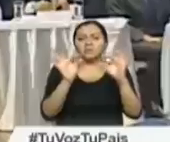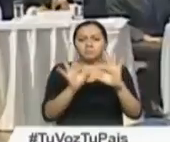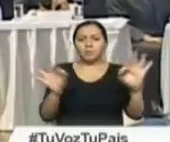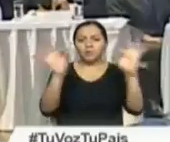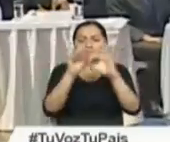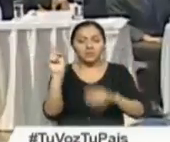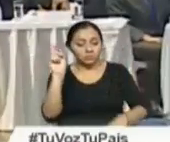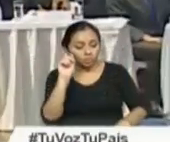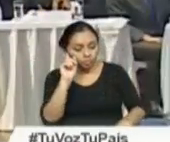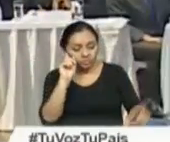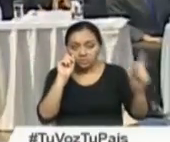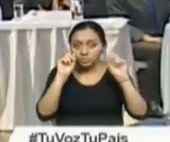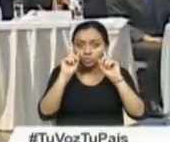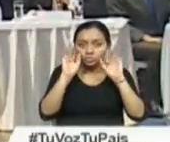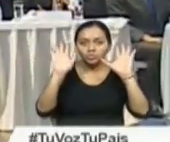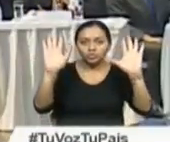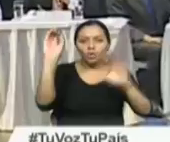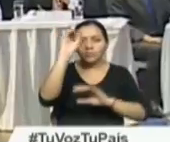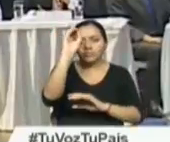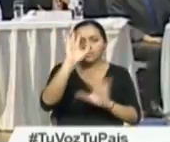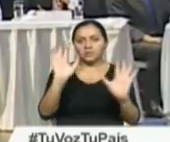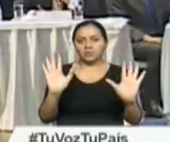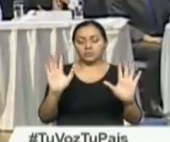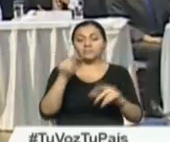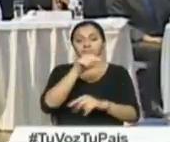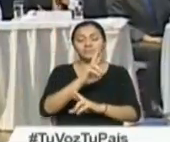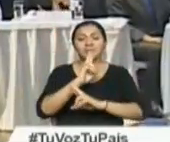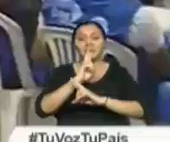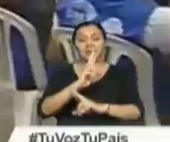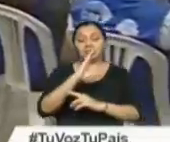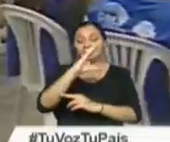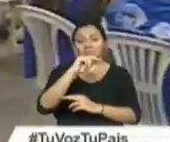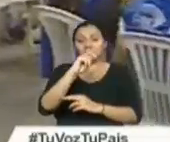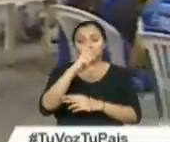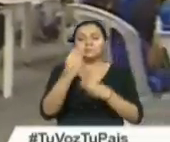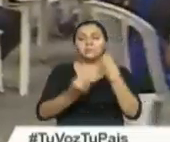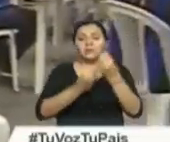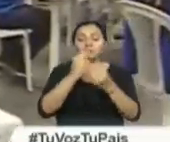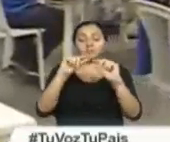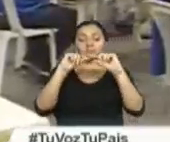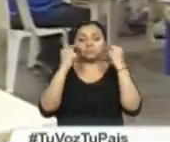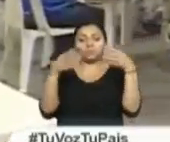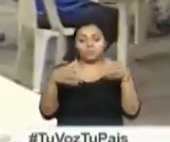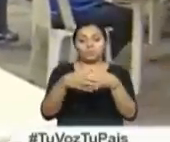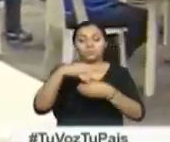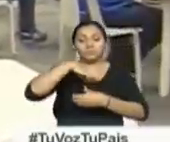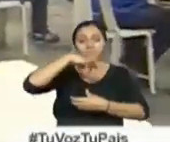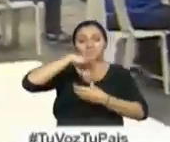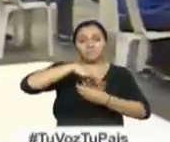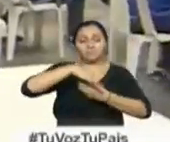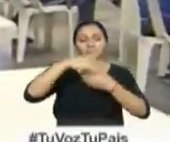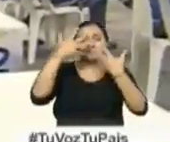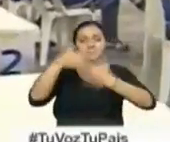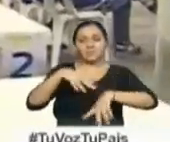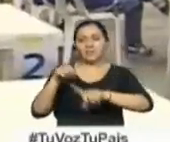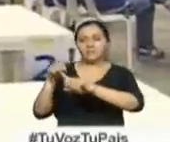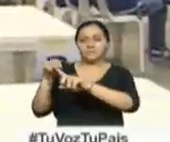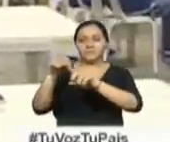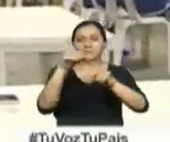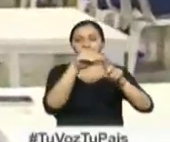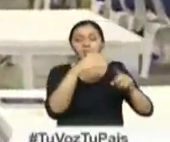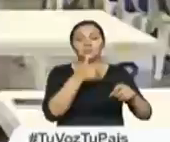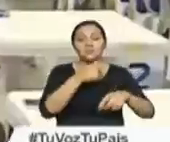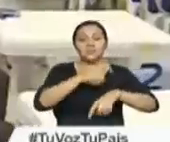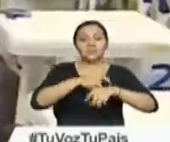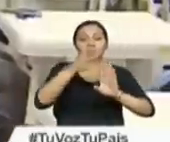plurales. Una vez que se aprobaron los resultados por parte del CNE, las organizaciones electorales serán notificadas y tienen